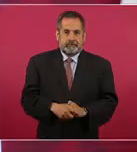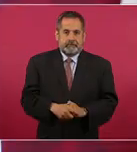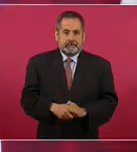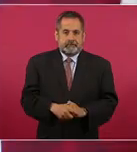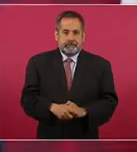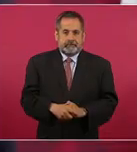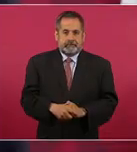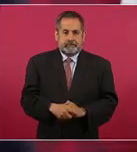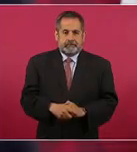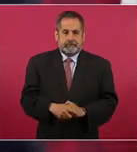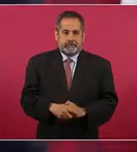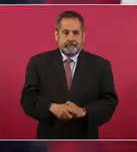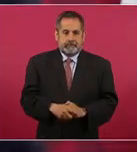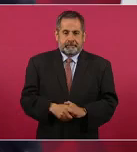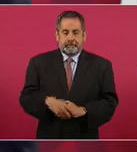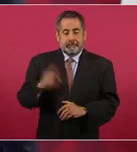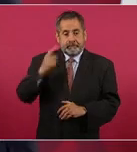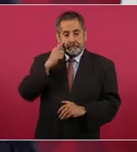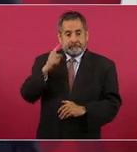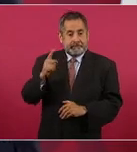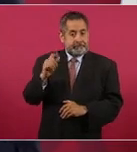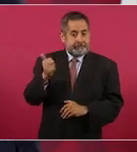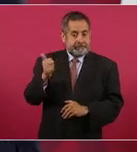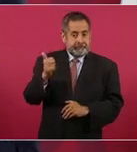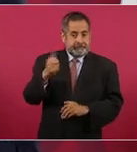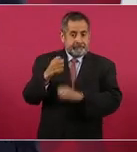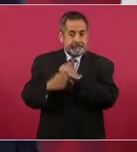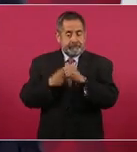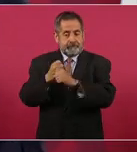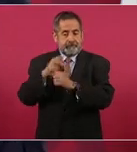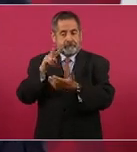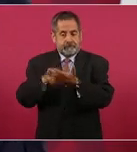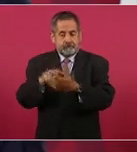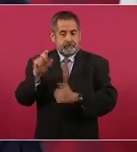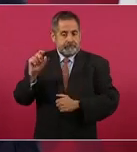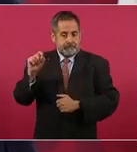Así. Este es agosto de 2020.